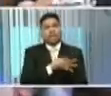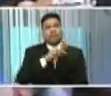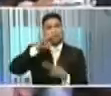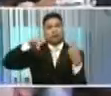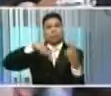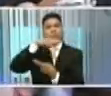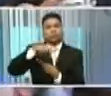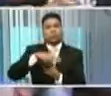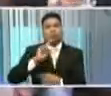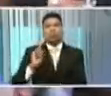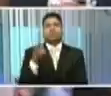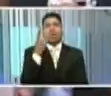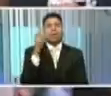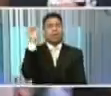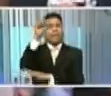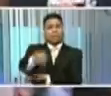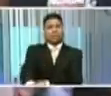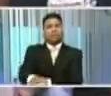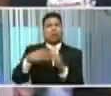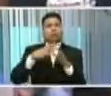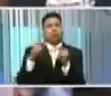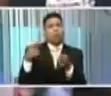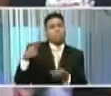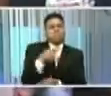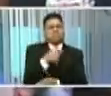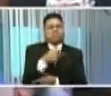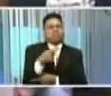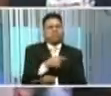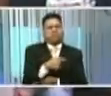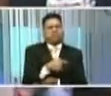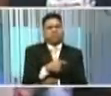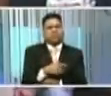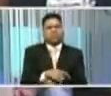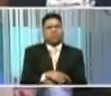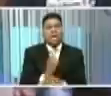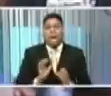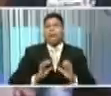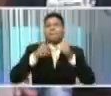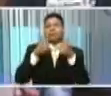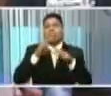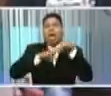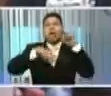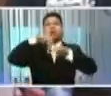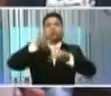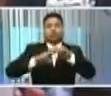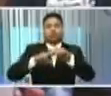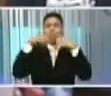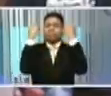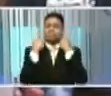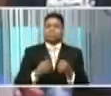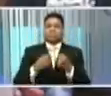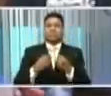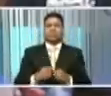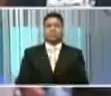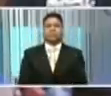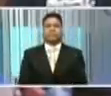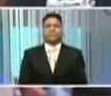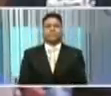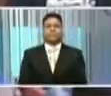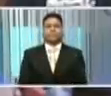Y una vez que se derrotó la conspiración, comenzó la construcción en serio